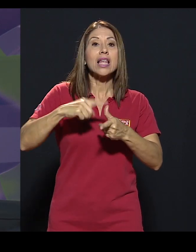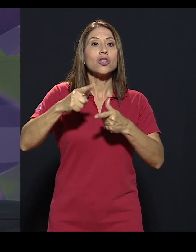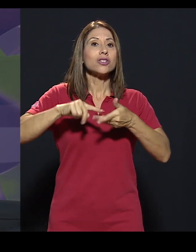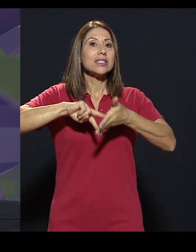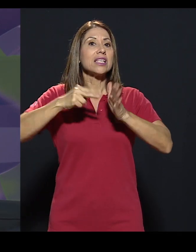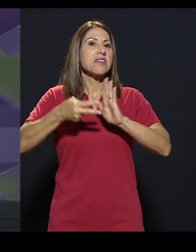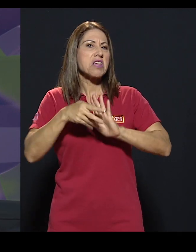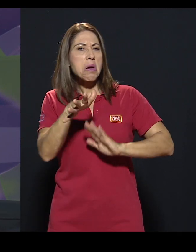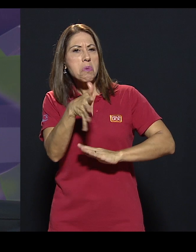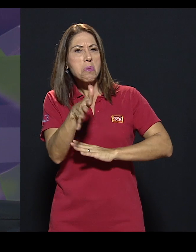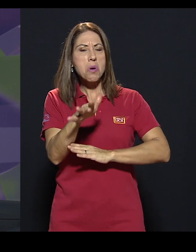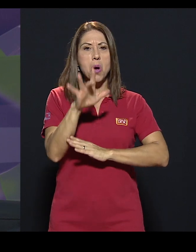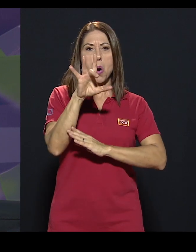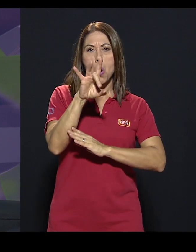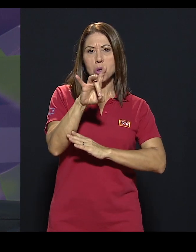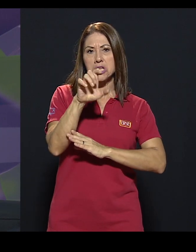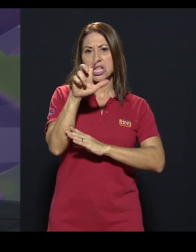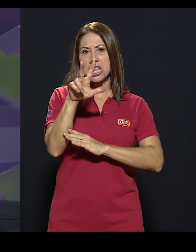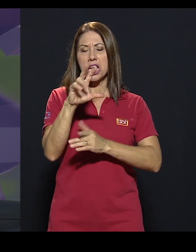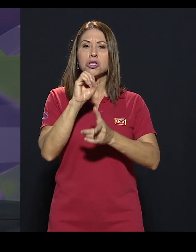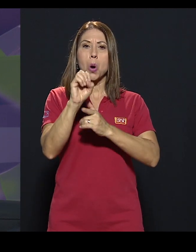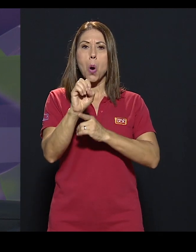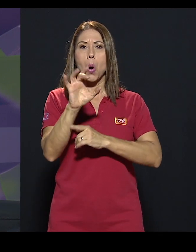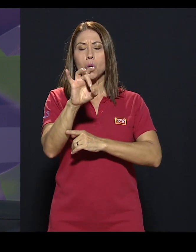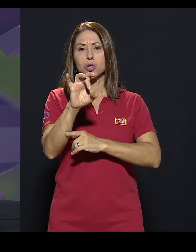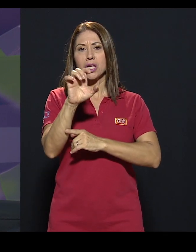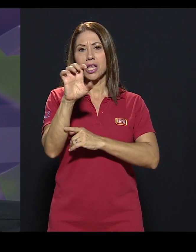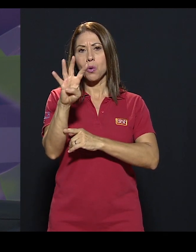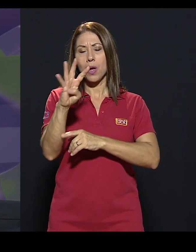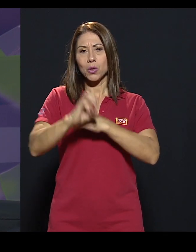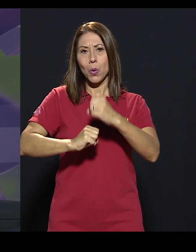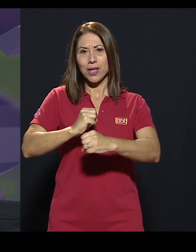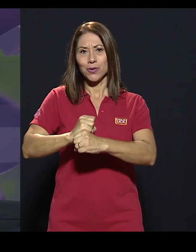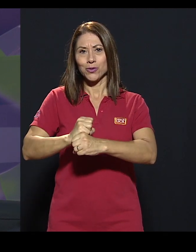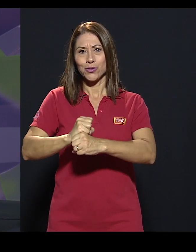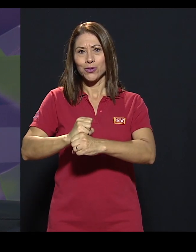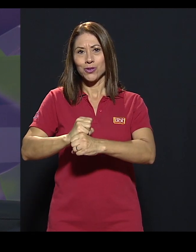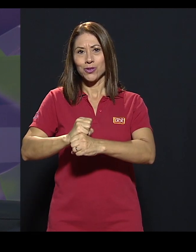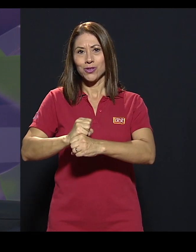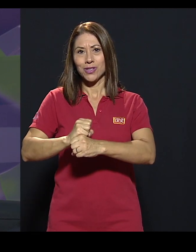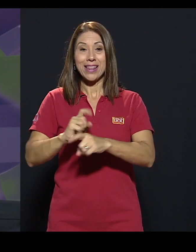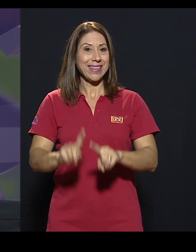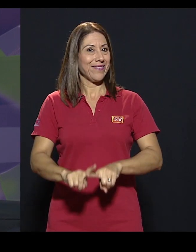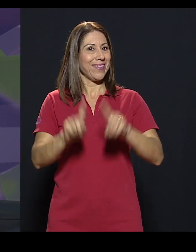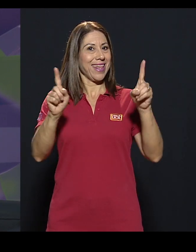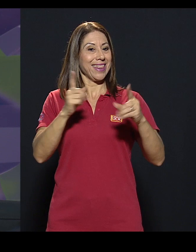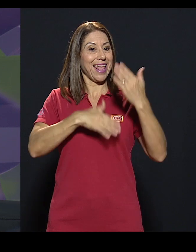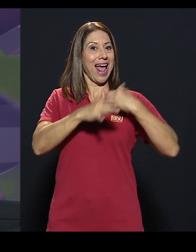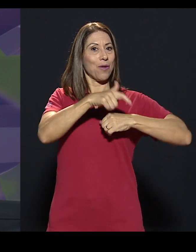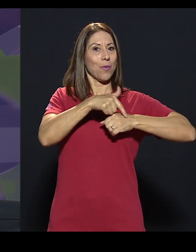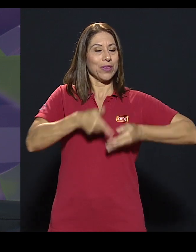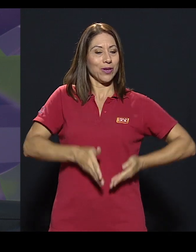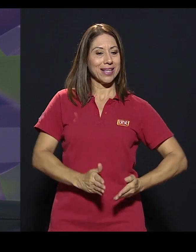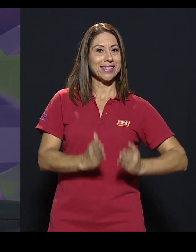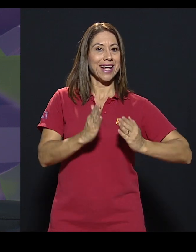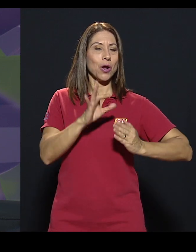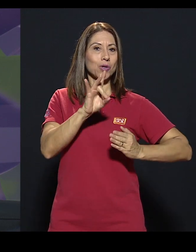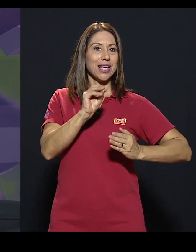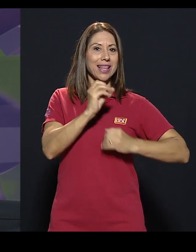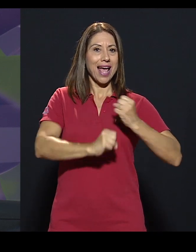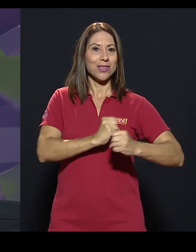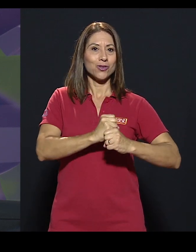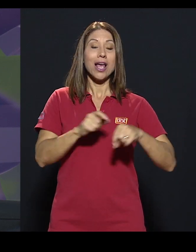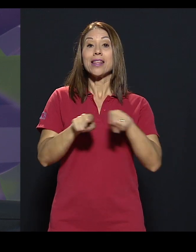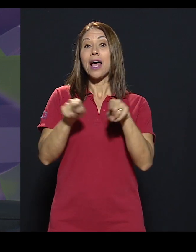de 83, 84 años, versus 80 años al nacer. Y en lo mismo al grupo de 80 años que le da 7 años